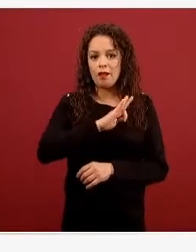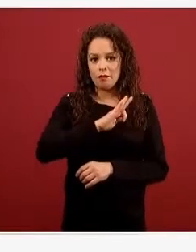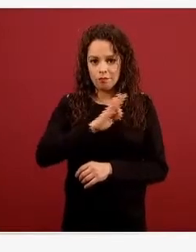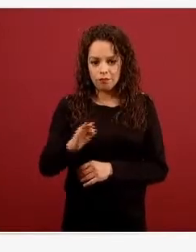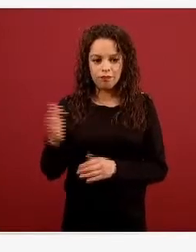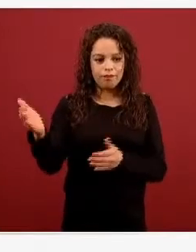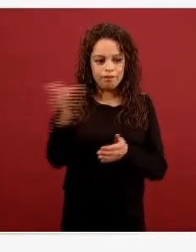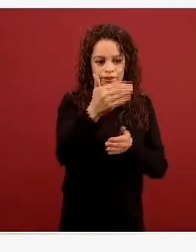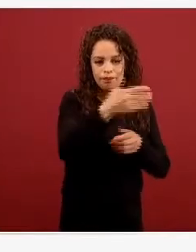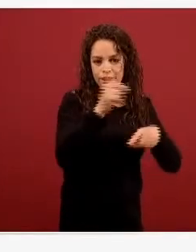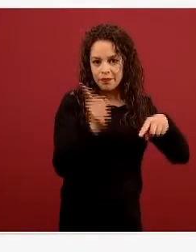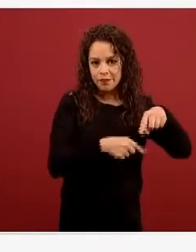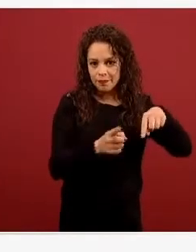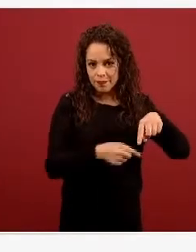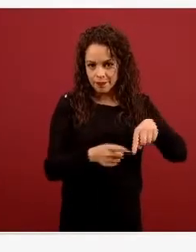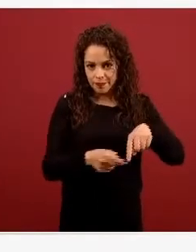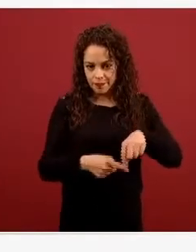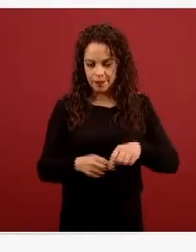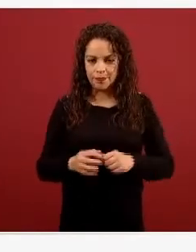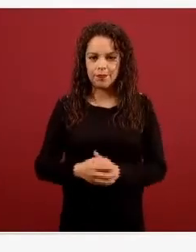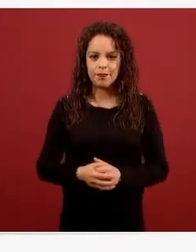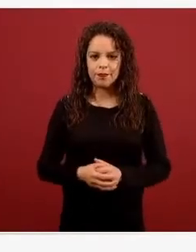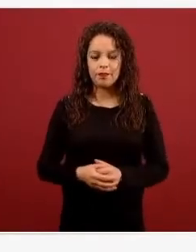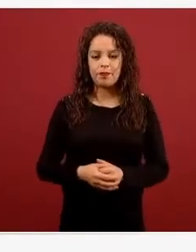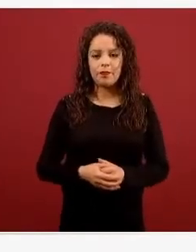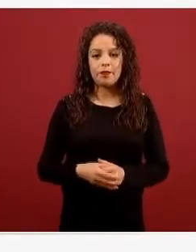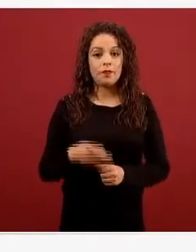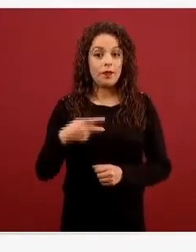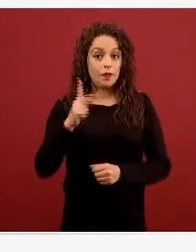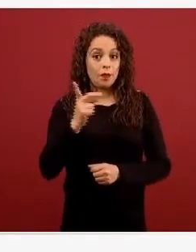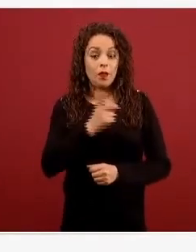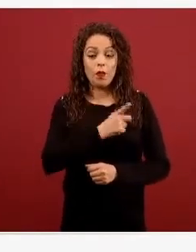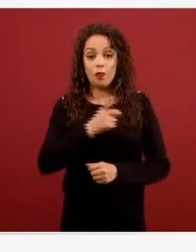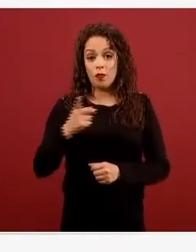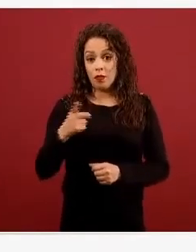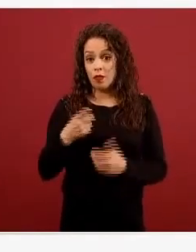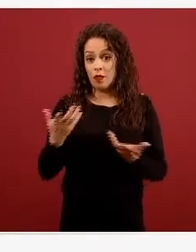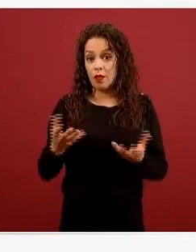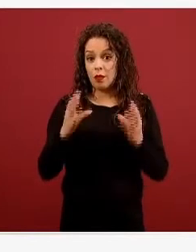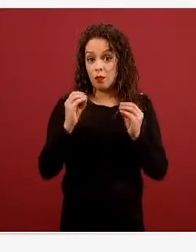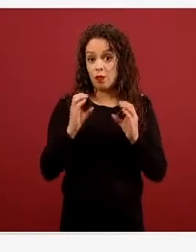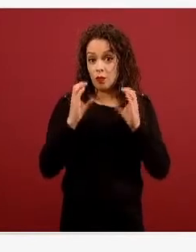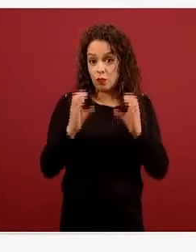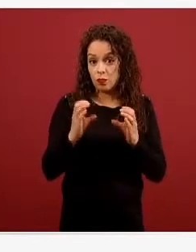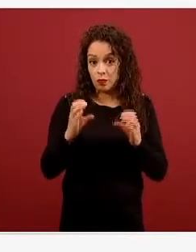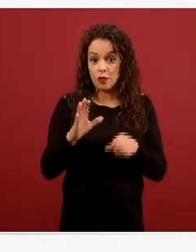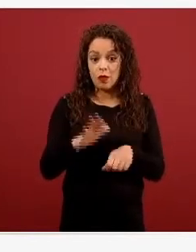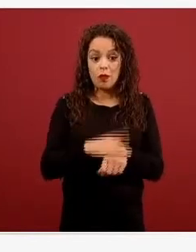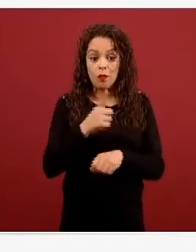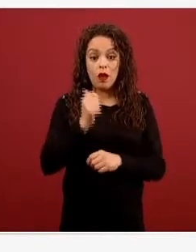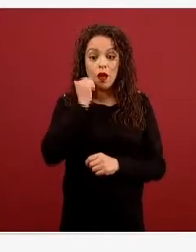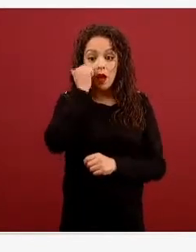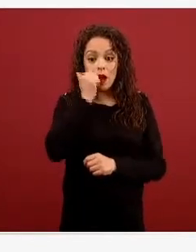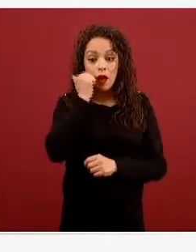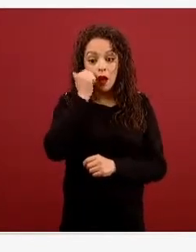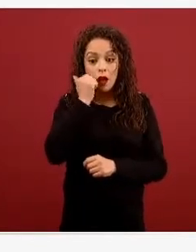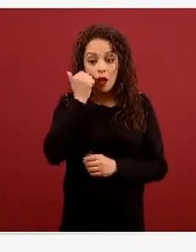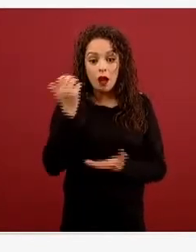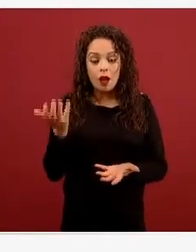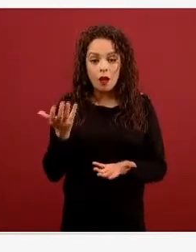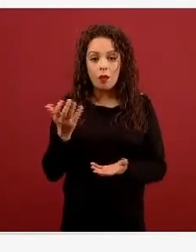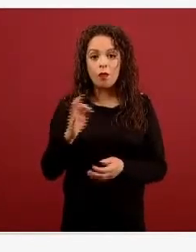esa suciedad. Pero también tengan cuidado, porque el jabón inactiva el cloro. Hemos escuchado de